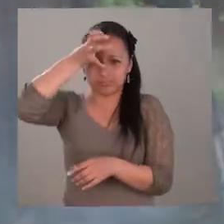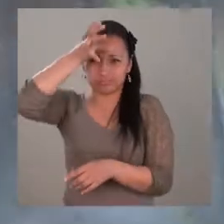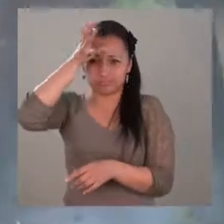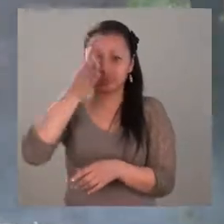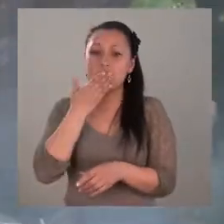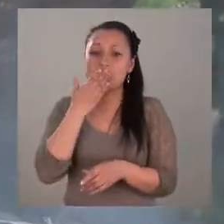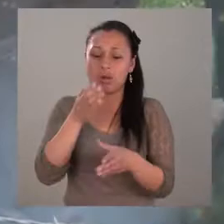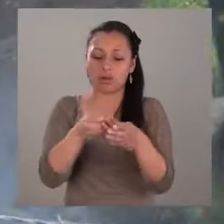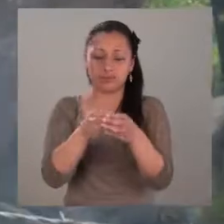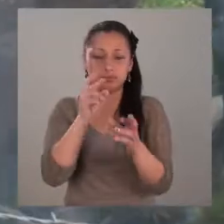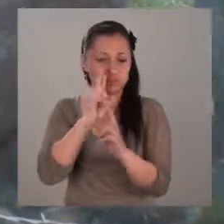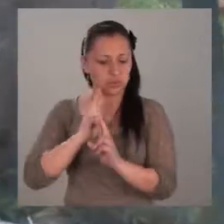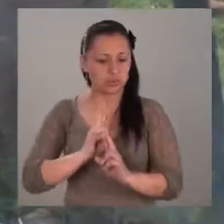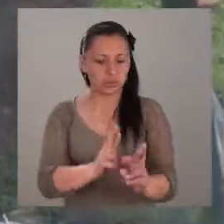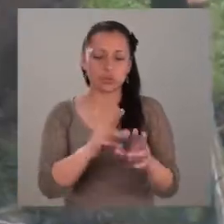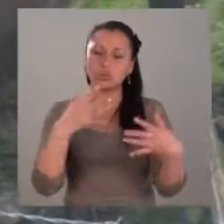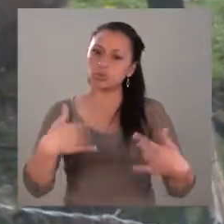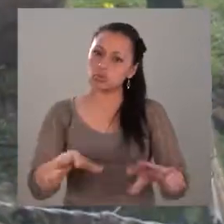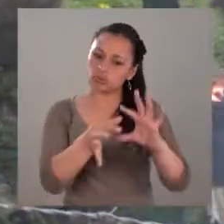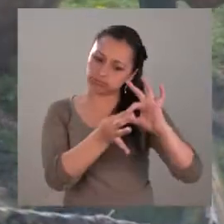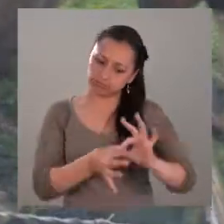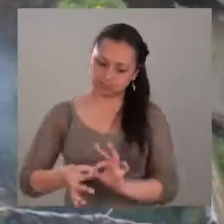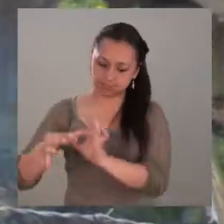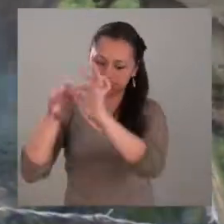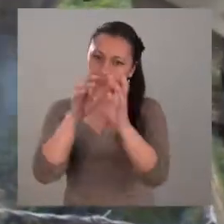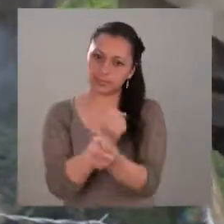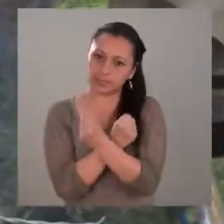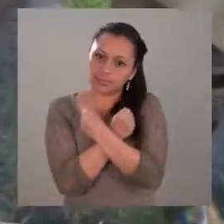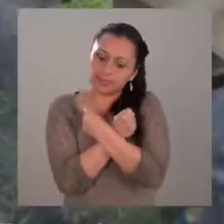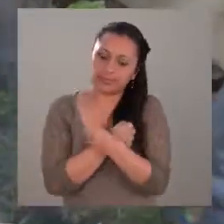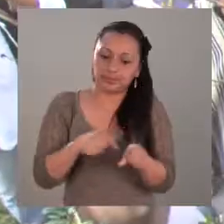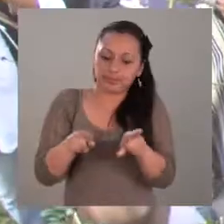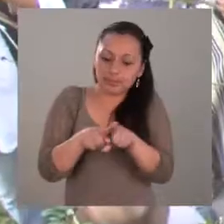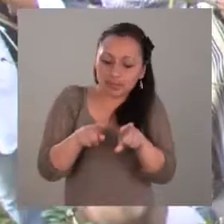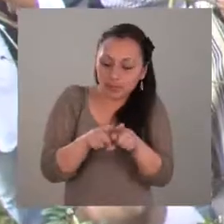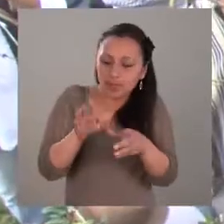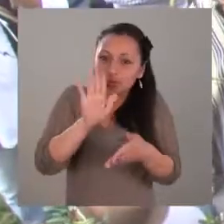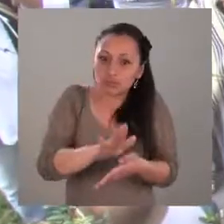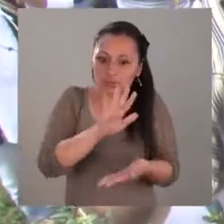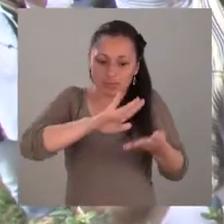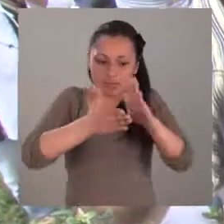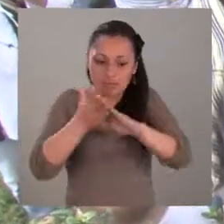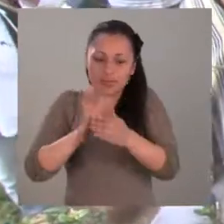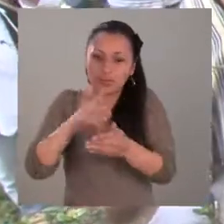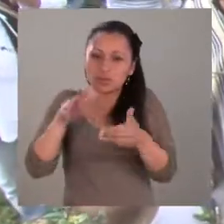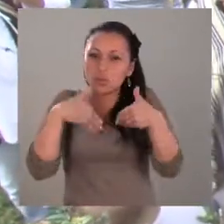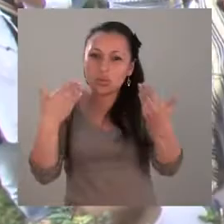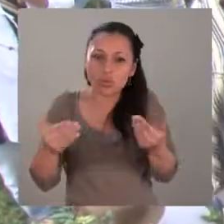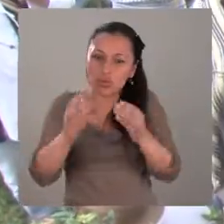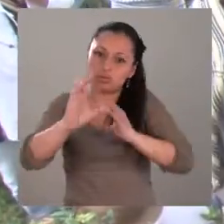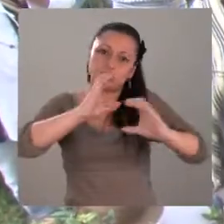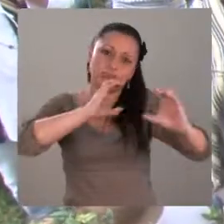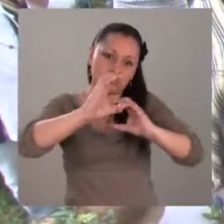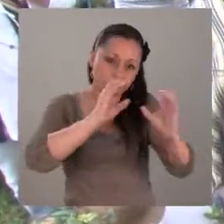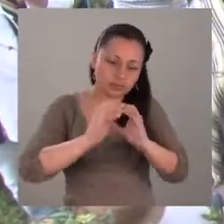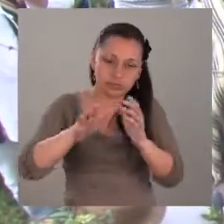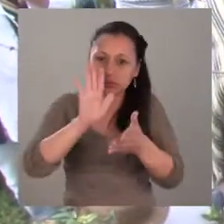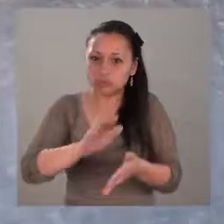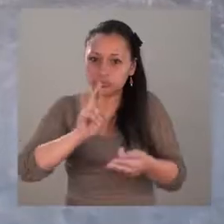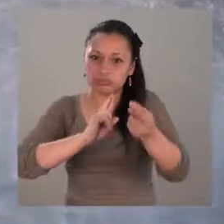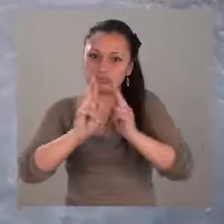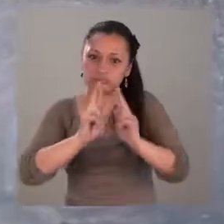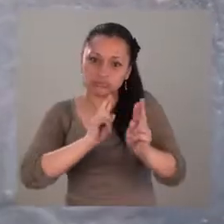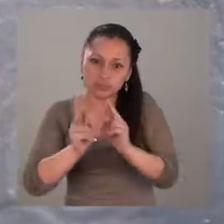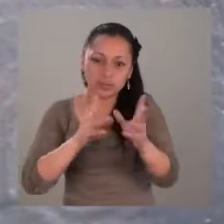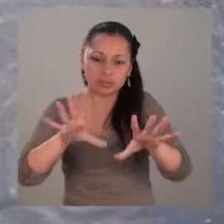sabiduría indígena reconoce la fuerza de la unión, el amor y la hermandad, condiciones para la paz conseguida mediante la comunicación y el establecimiento de